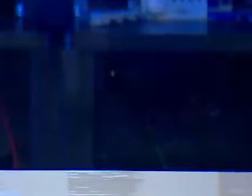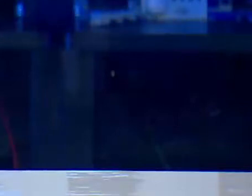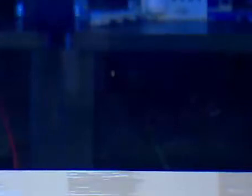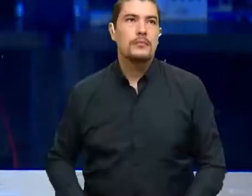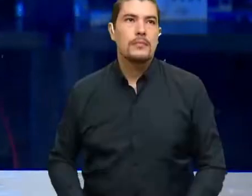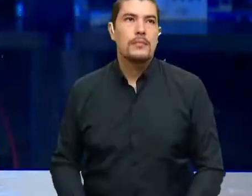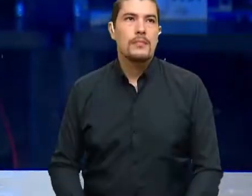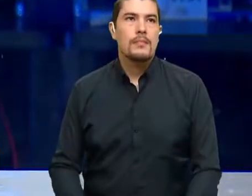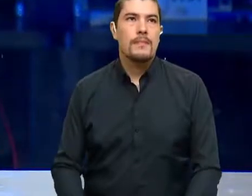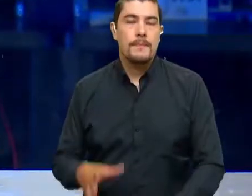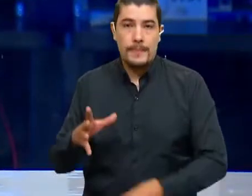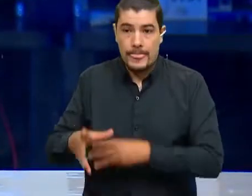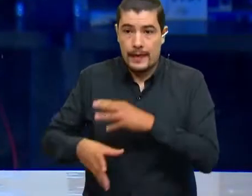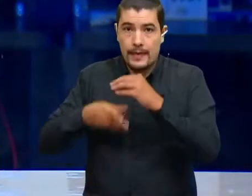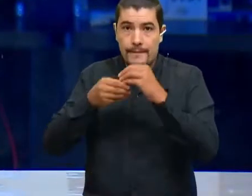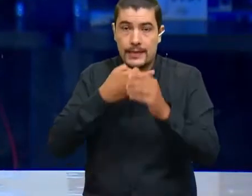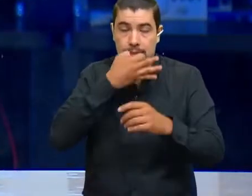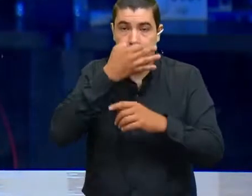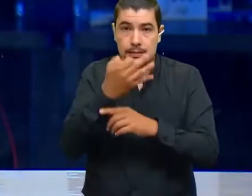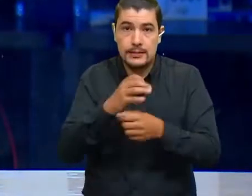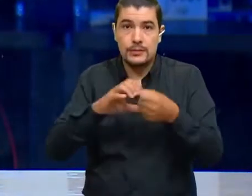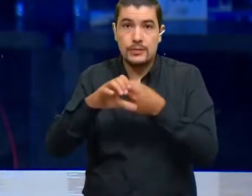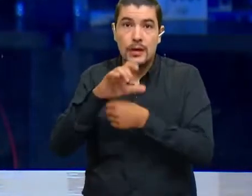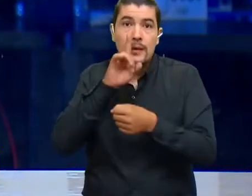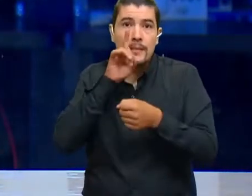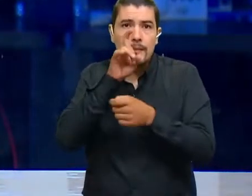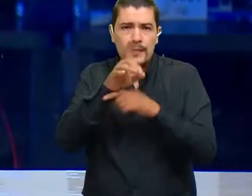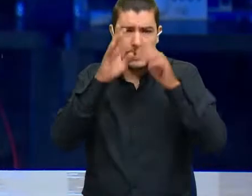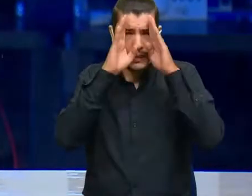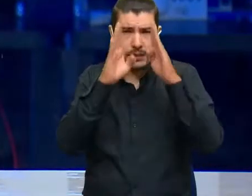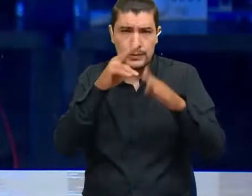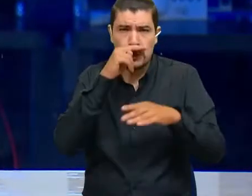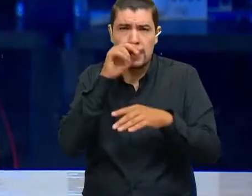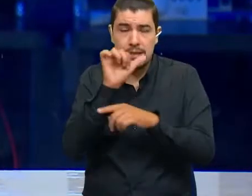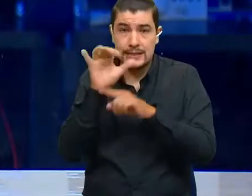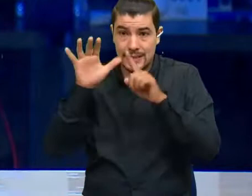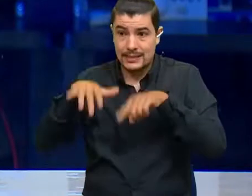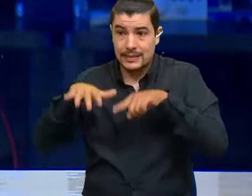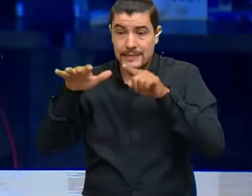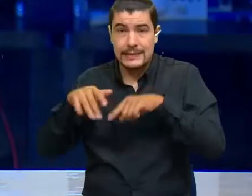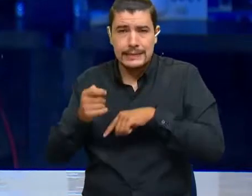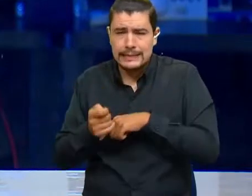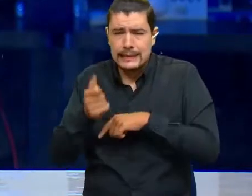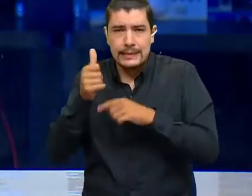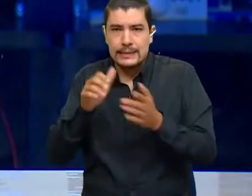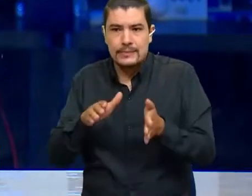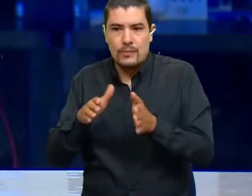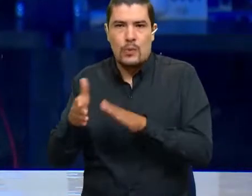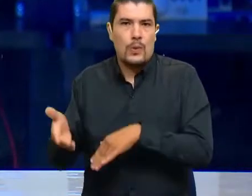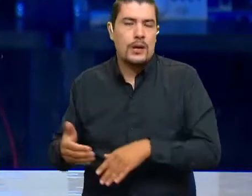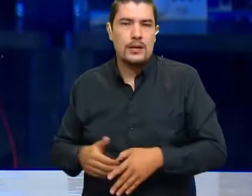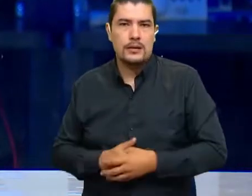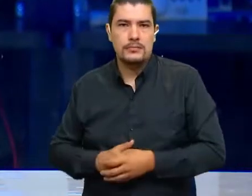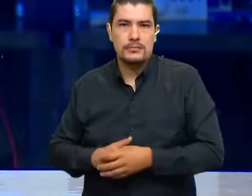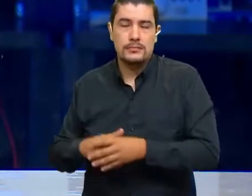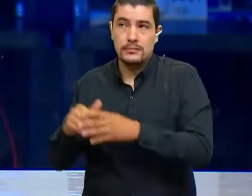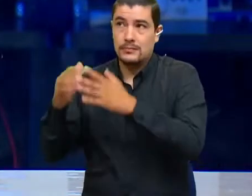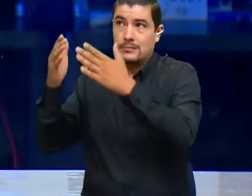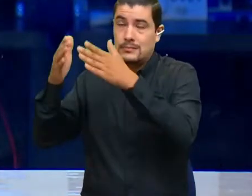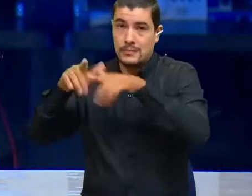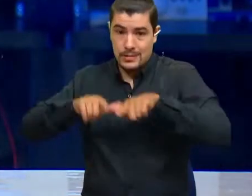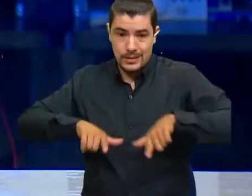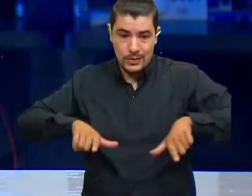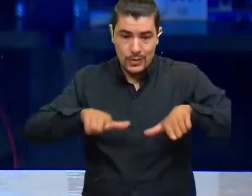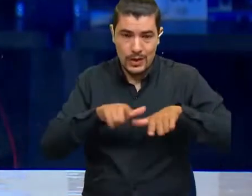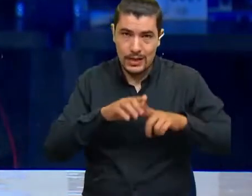y seguimos con denuncias en bucaramanga porque atención una niña de 6 meses estuvo a punto de morir por la caída de un muro sobre la habitación en la que vive